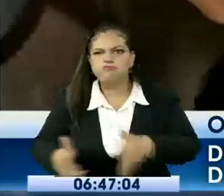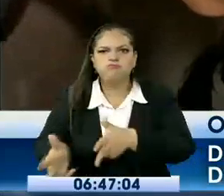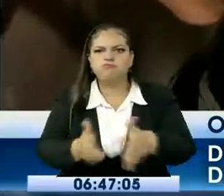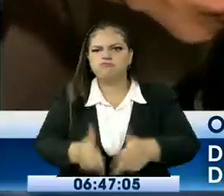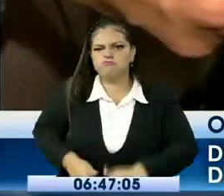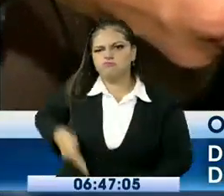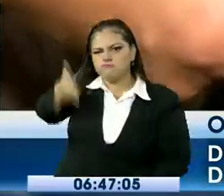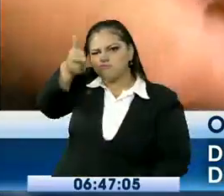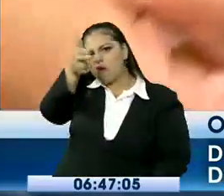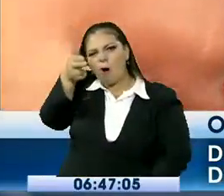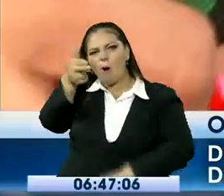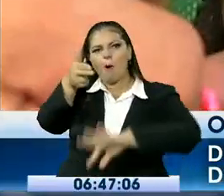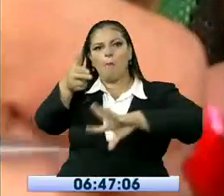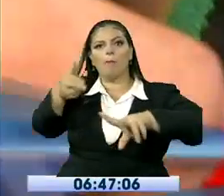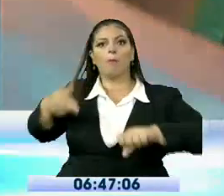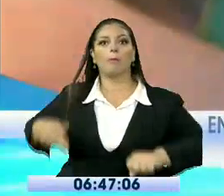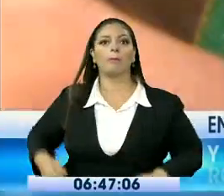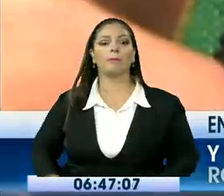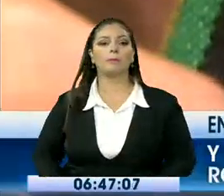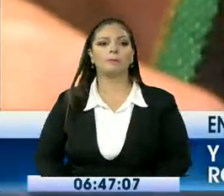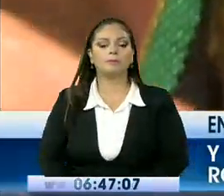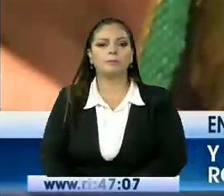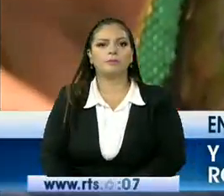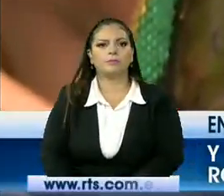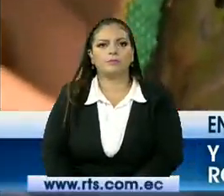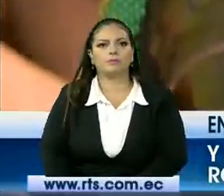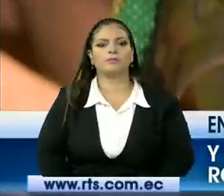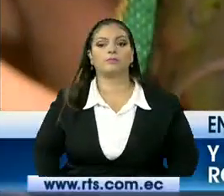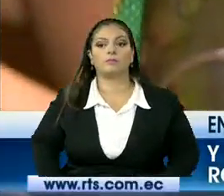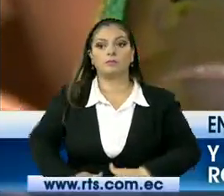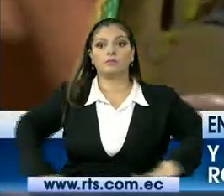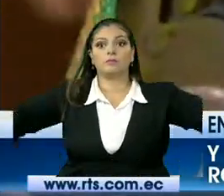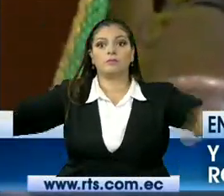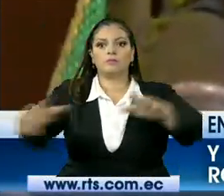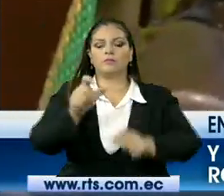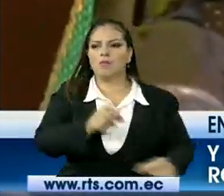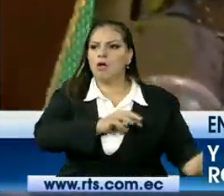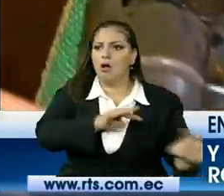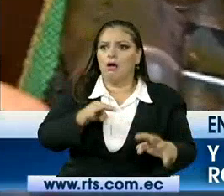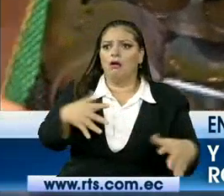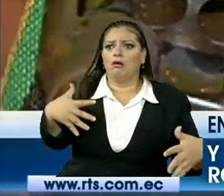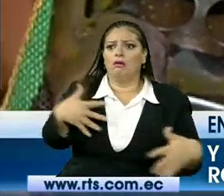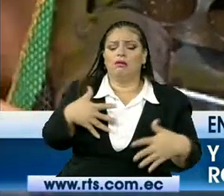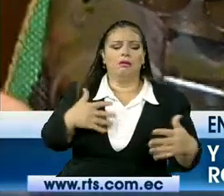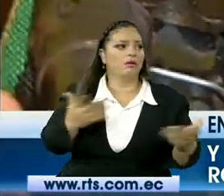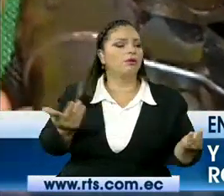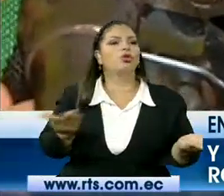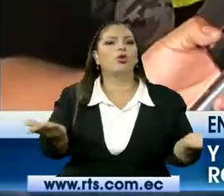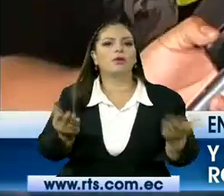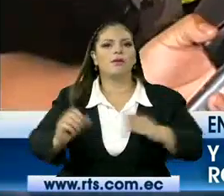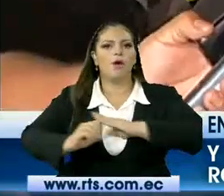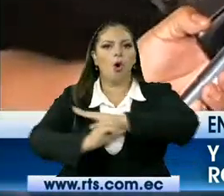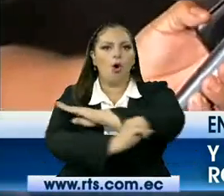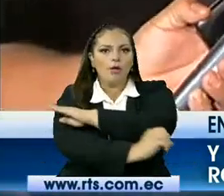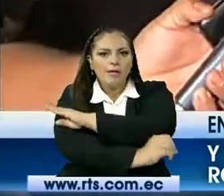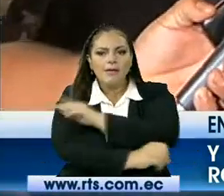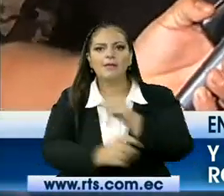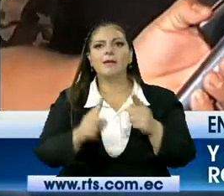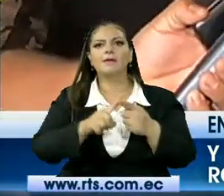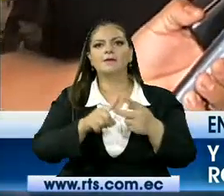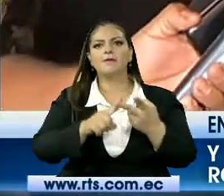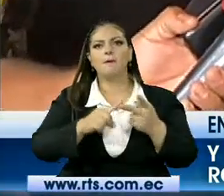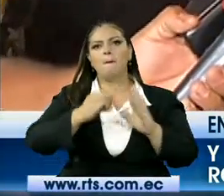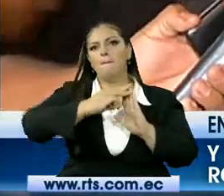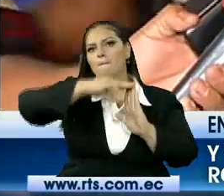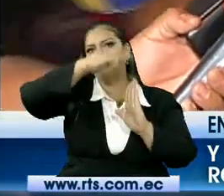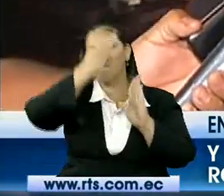Al parecer, son quienes siembran terror en las ciudadelas Orquídeas y Mucho Lote 1. Las evidencias encontradas son